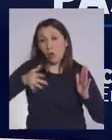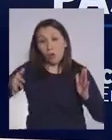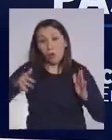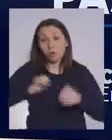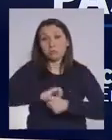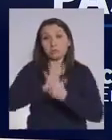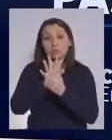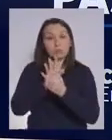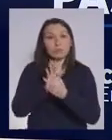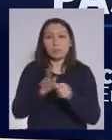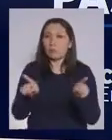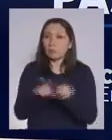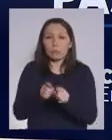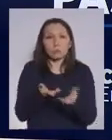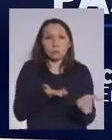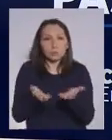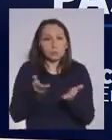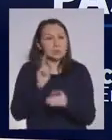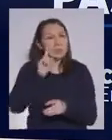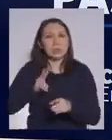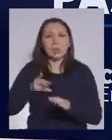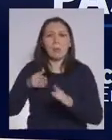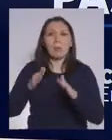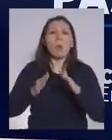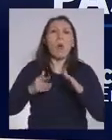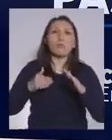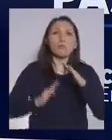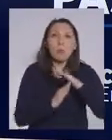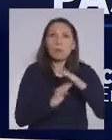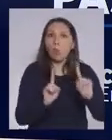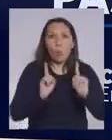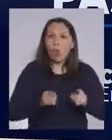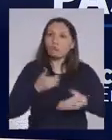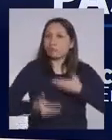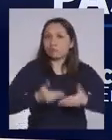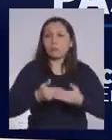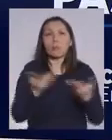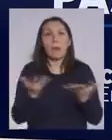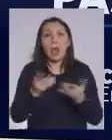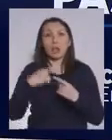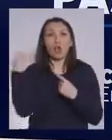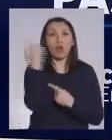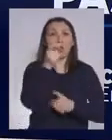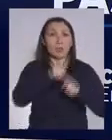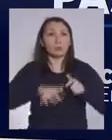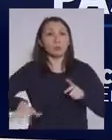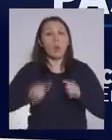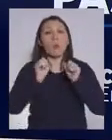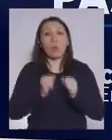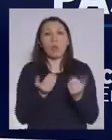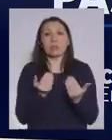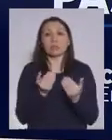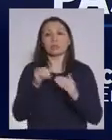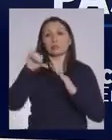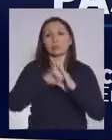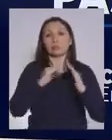han prestado servicios de manera ininterrumpida lo cual ha permitido que el resto de la población puede hacer este necesario